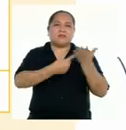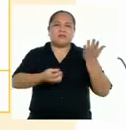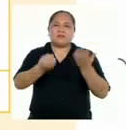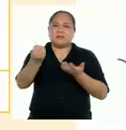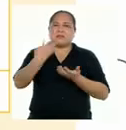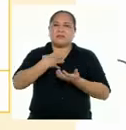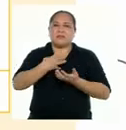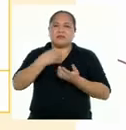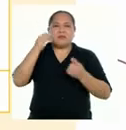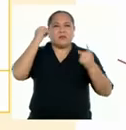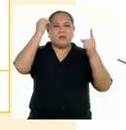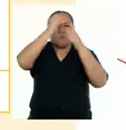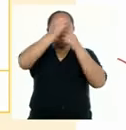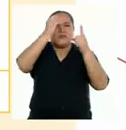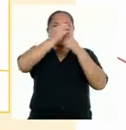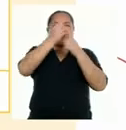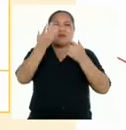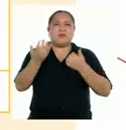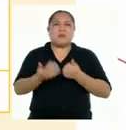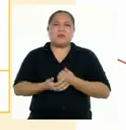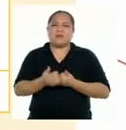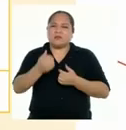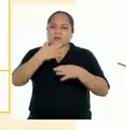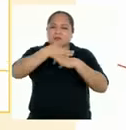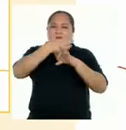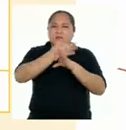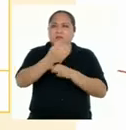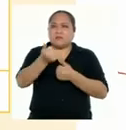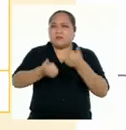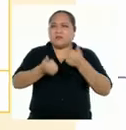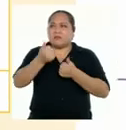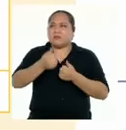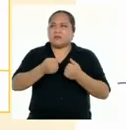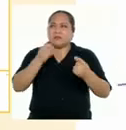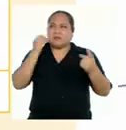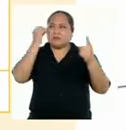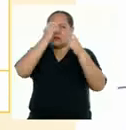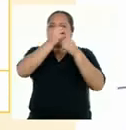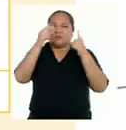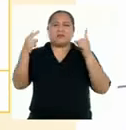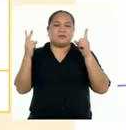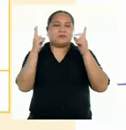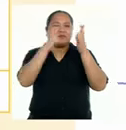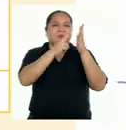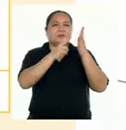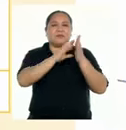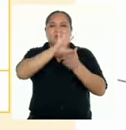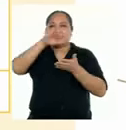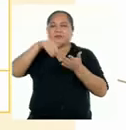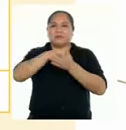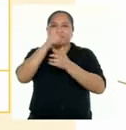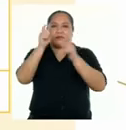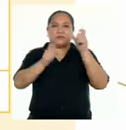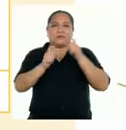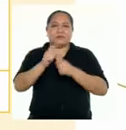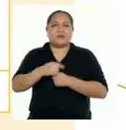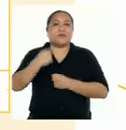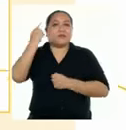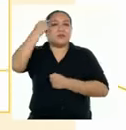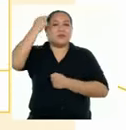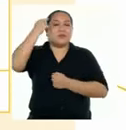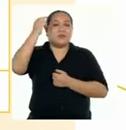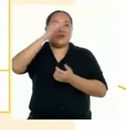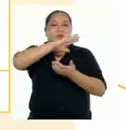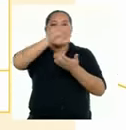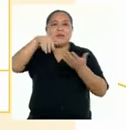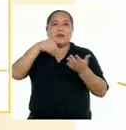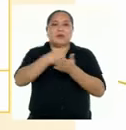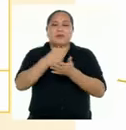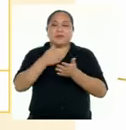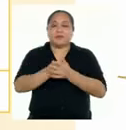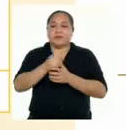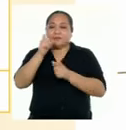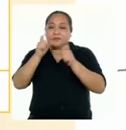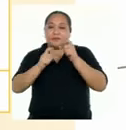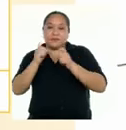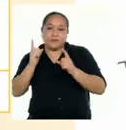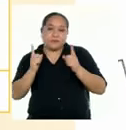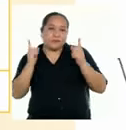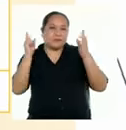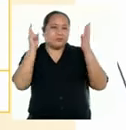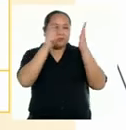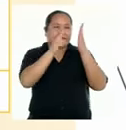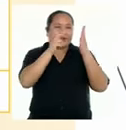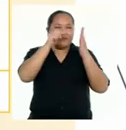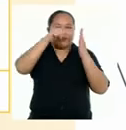de texto y formato? Considero que mi destinatario son todas las personas, porque creo que todas y todos estamos involucrados en